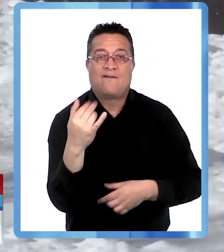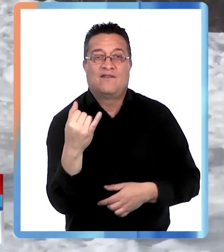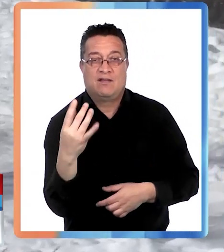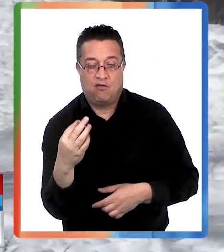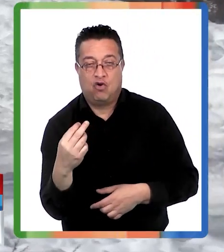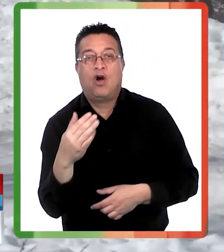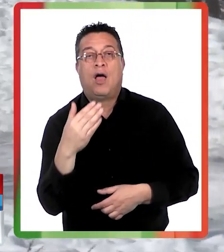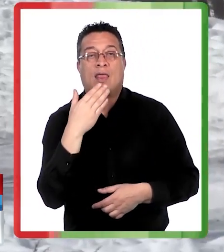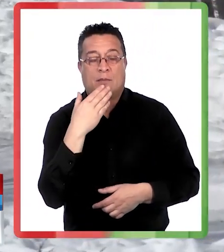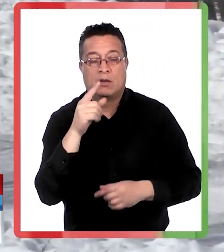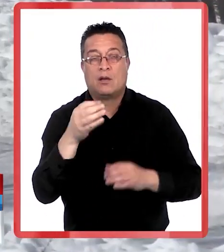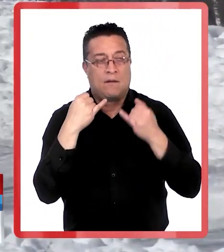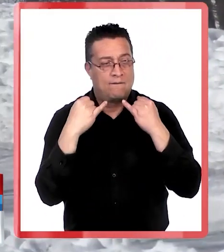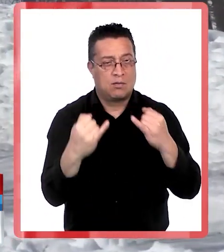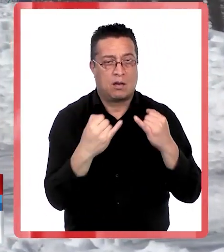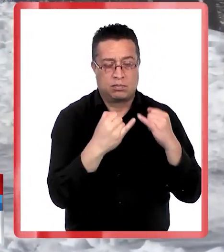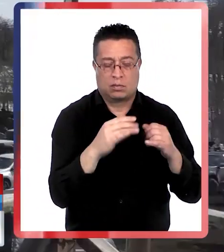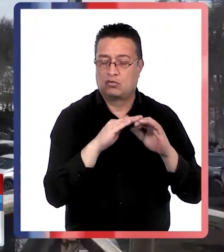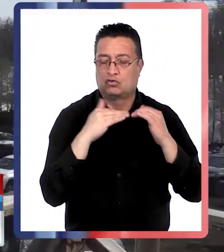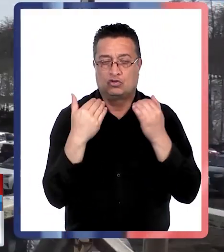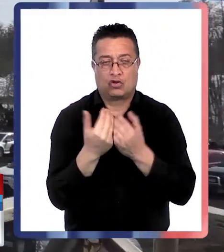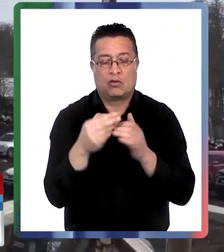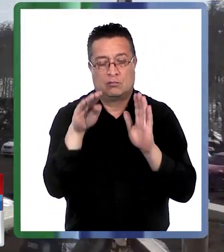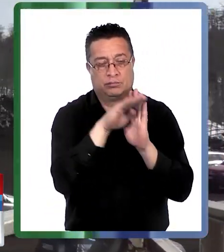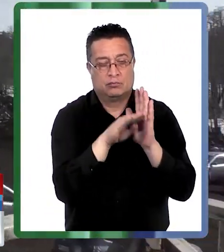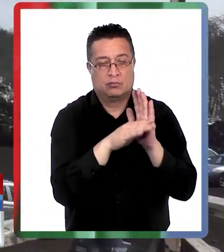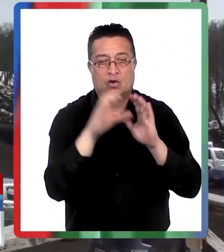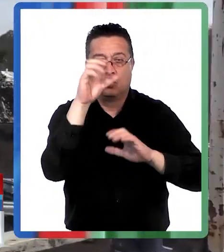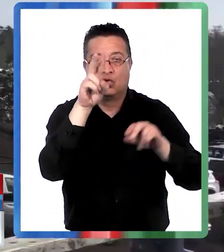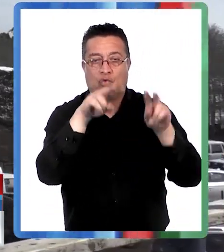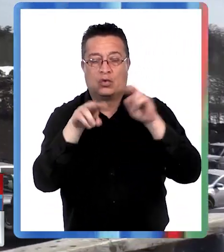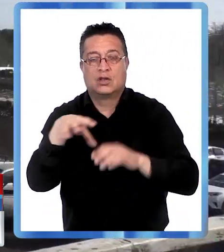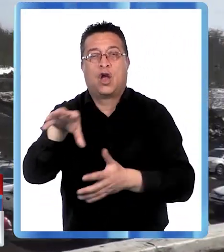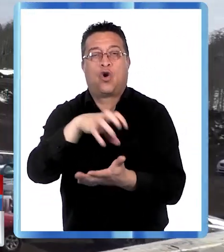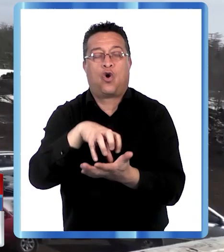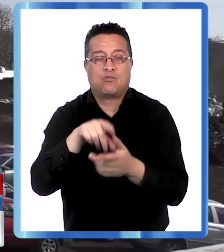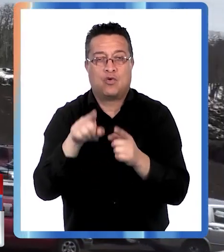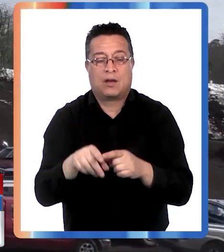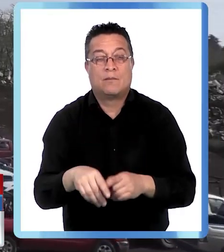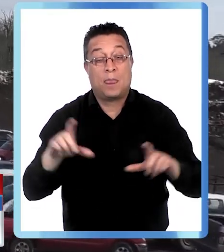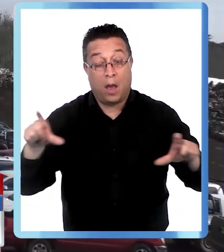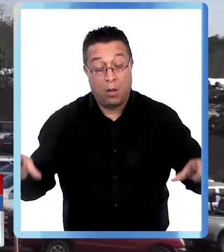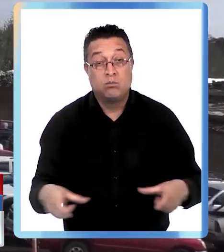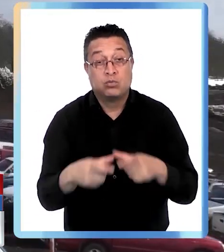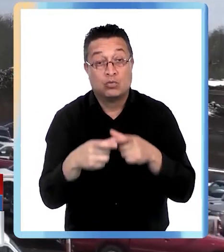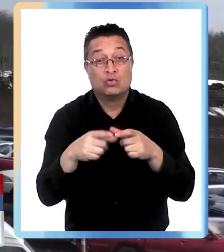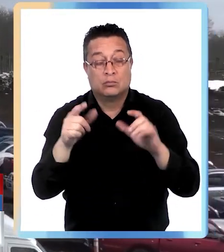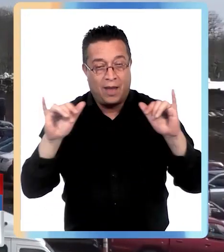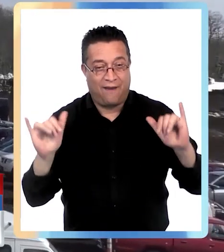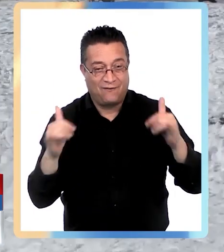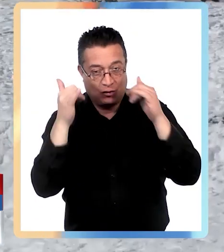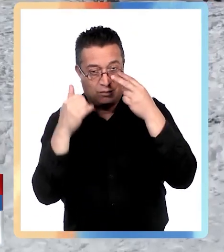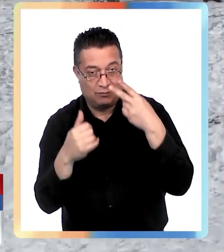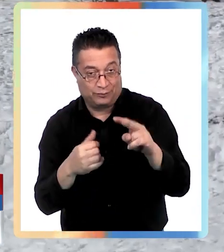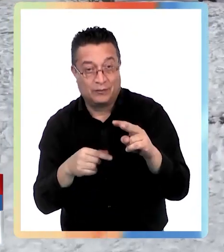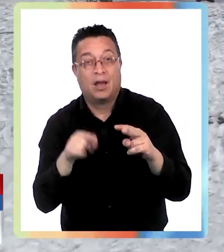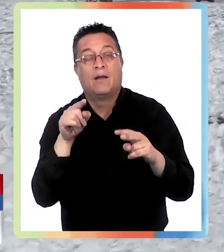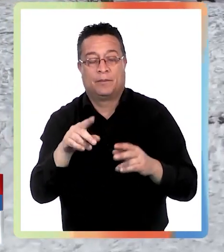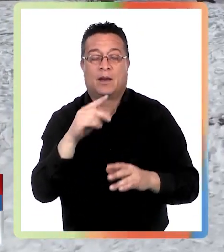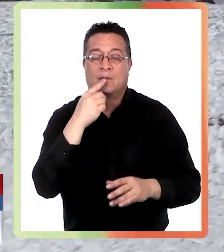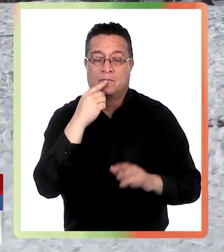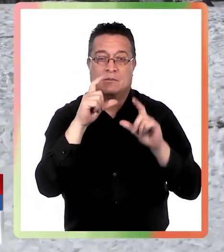contará con Stand informativos que destacarán toda la oferta turística de la comuna pucón tu propia aventura es el lema de esta